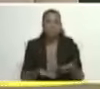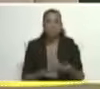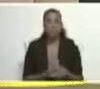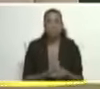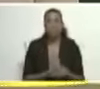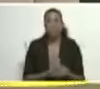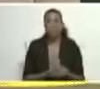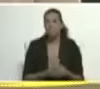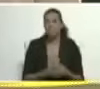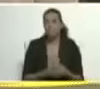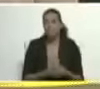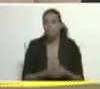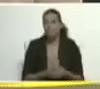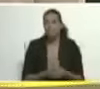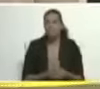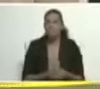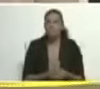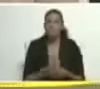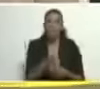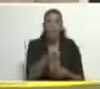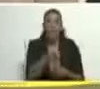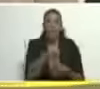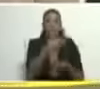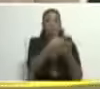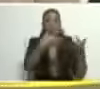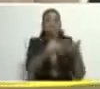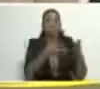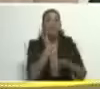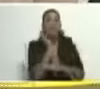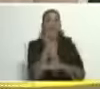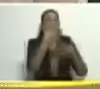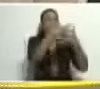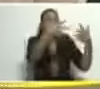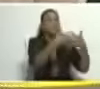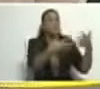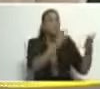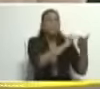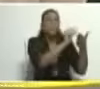in the declaration, en la declaración,